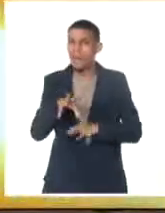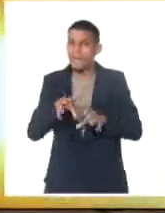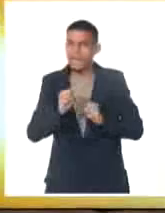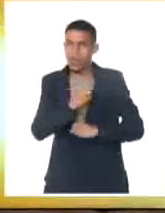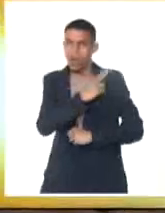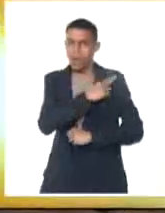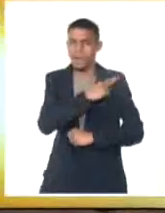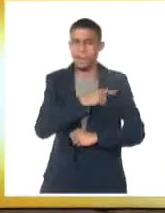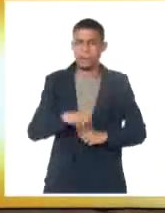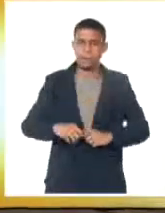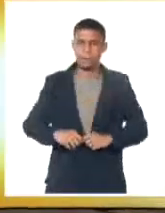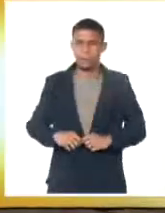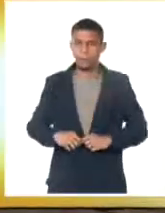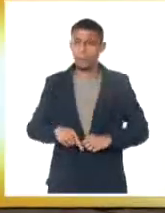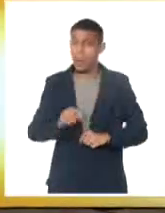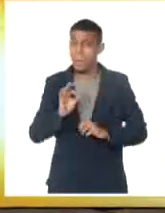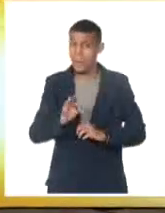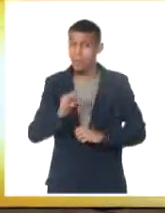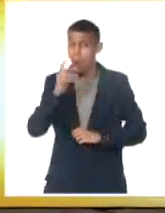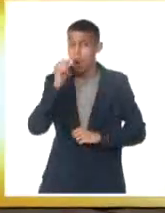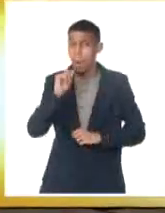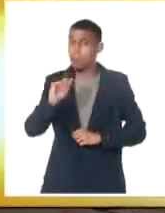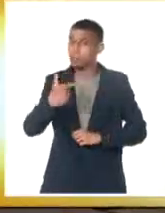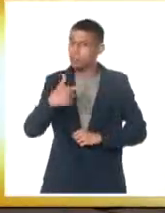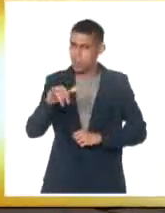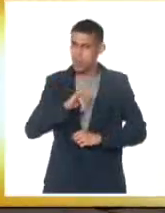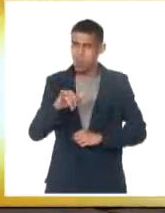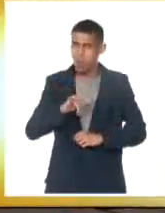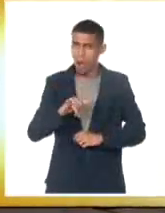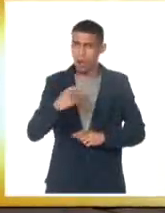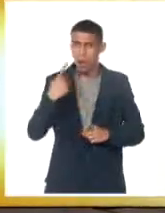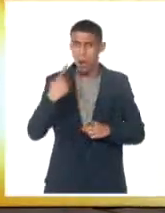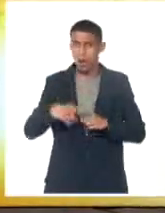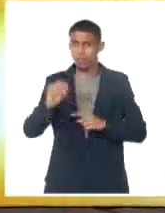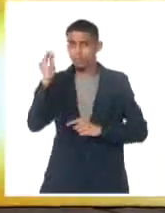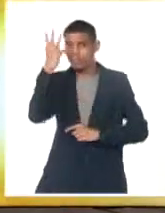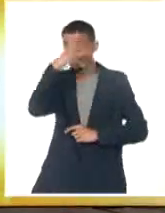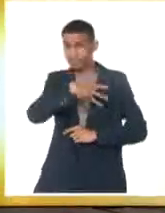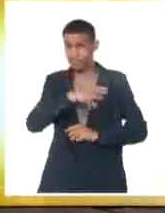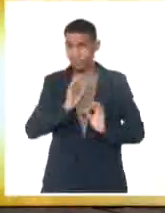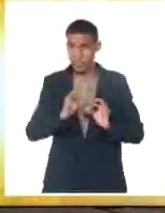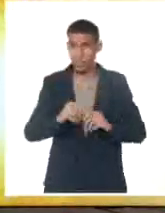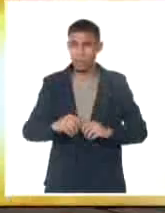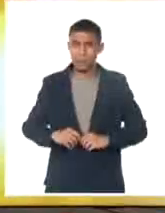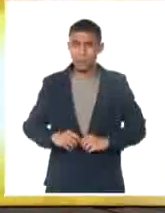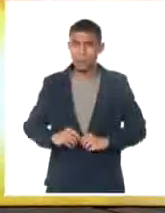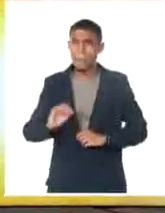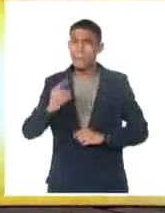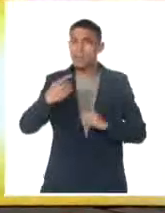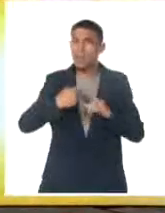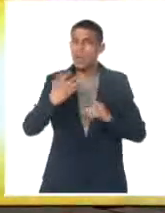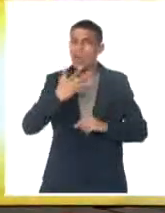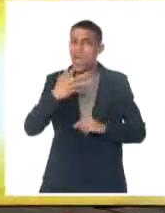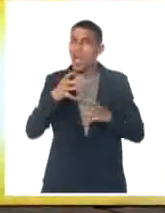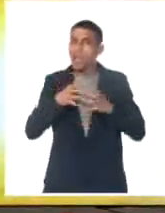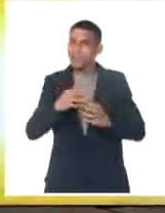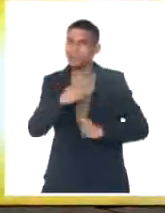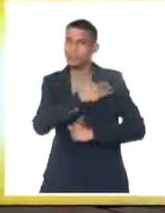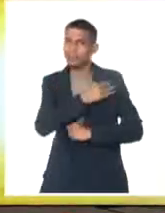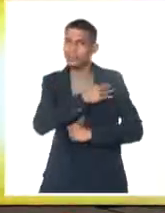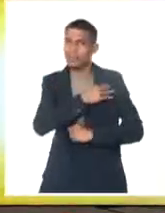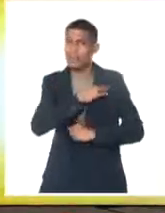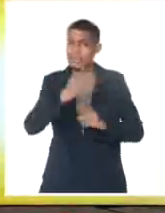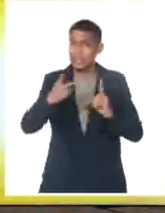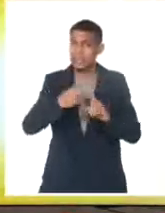enfrentados, Abdel Fattah al-Burhan y su vicepresidente Mohamed Haddam Dagalo, el primero respaldado por el ejército y el segundo por una